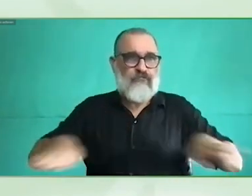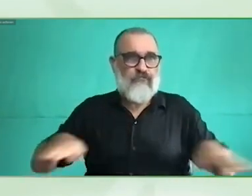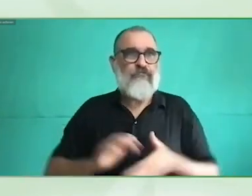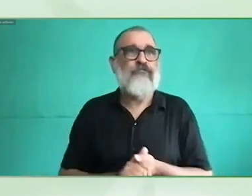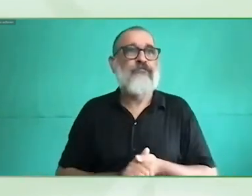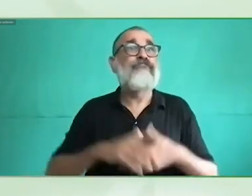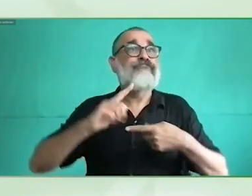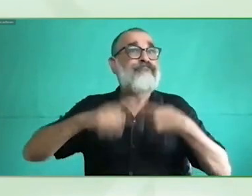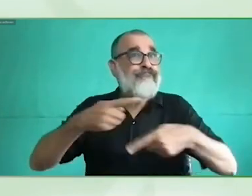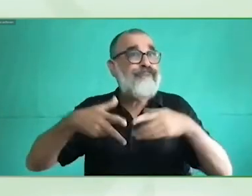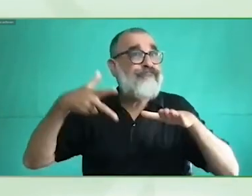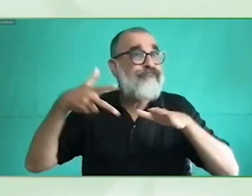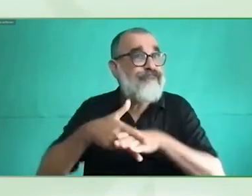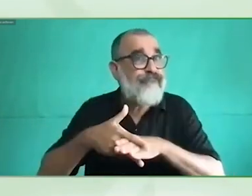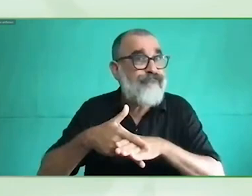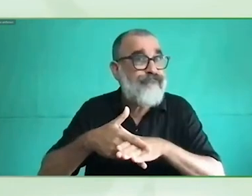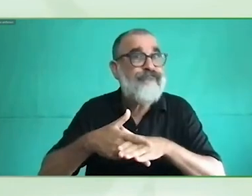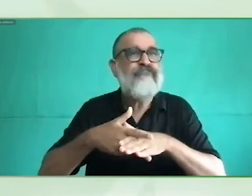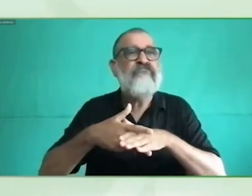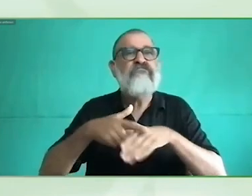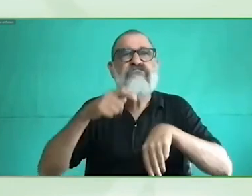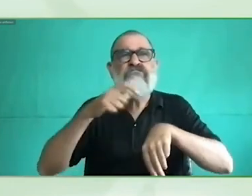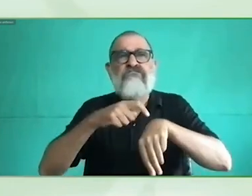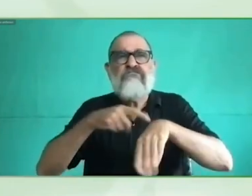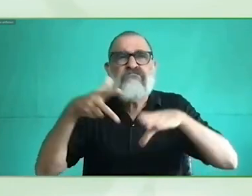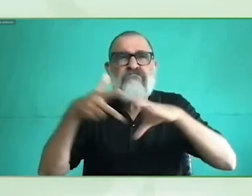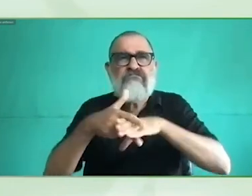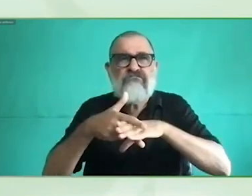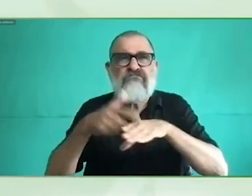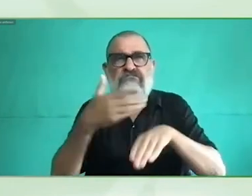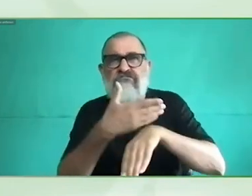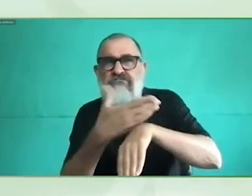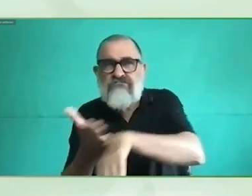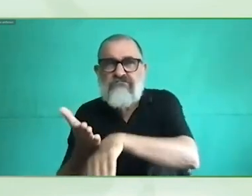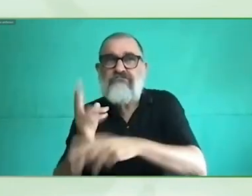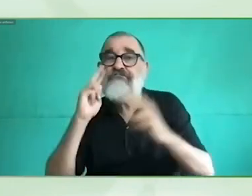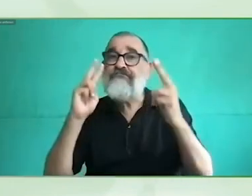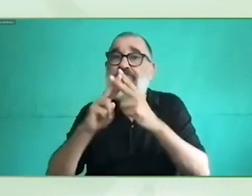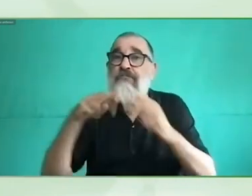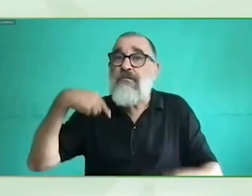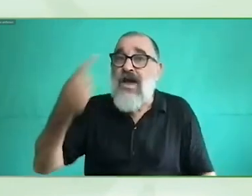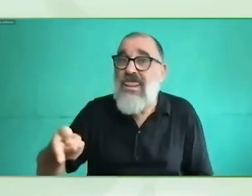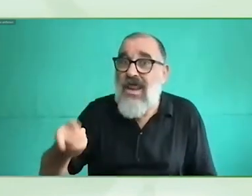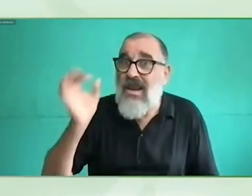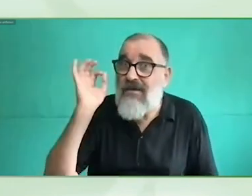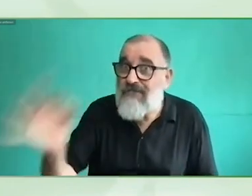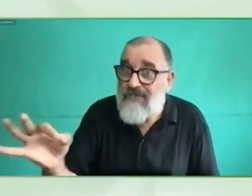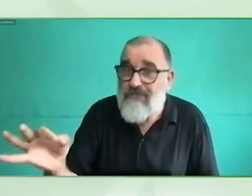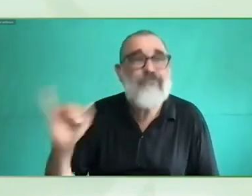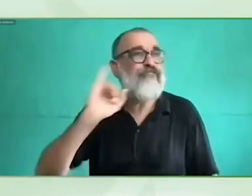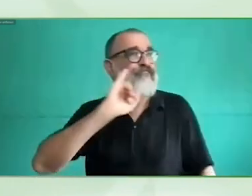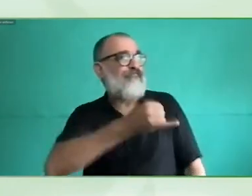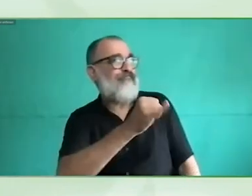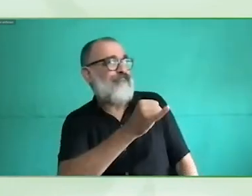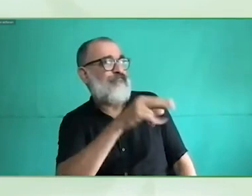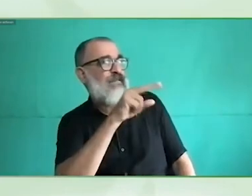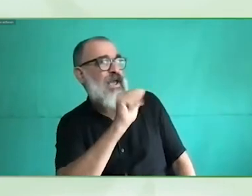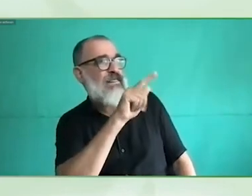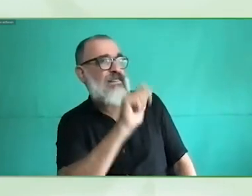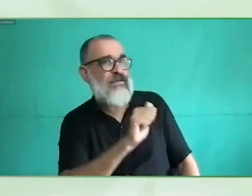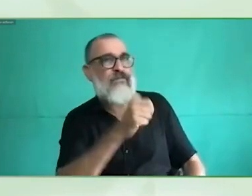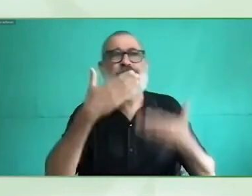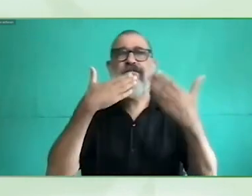Muchas gracias a todos por quedarse hasta el final por escuchar a esta magnífica oradora Yo sigo en en